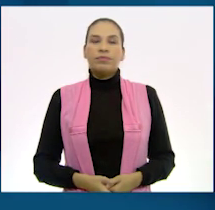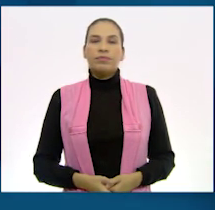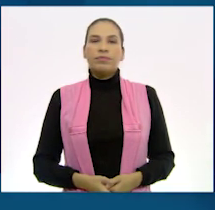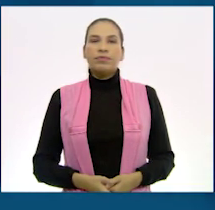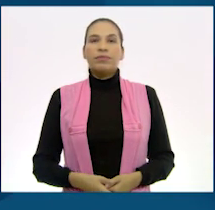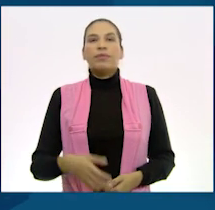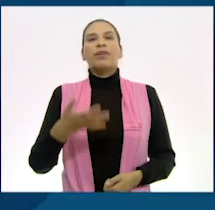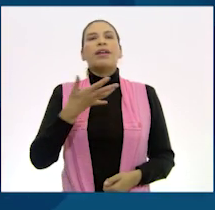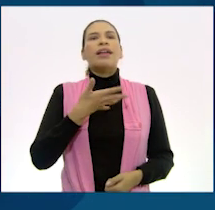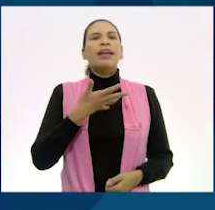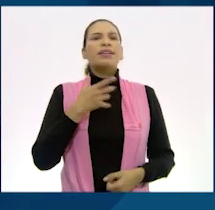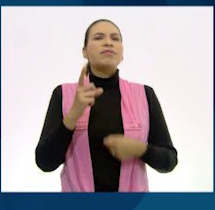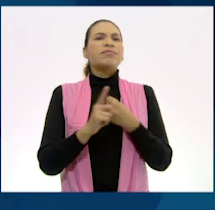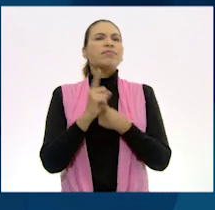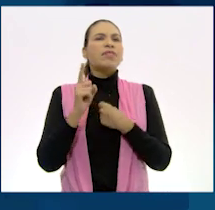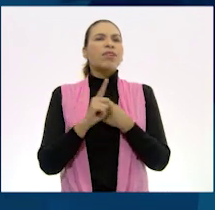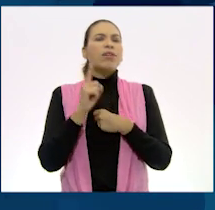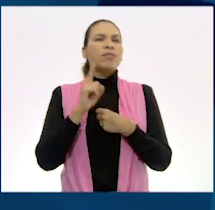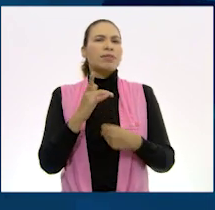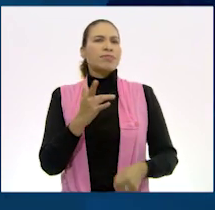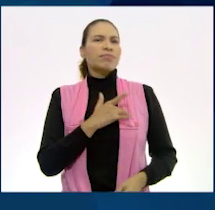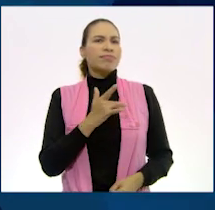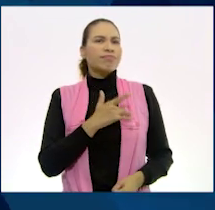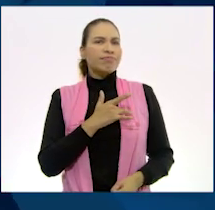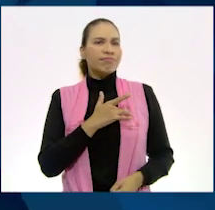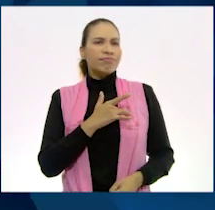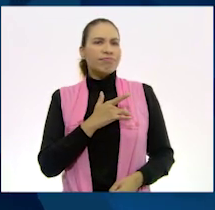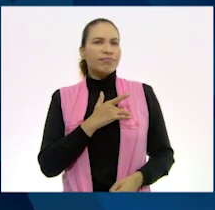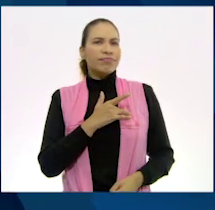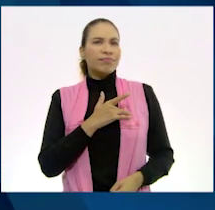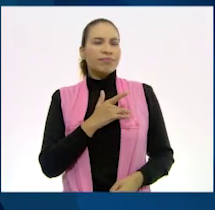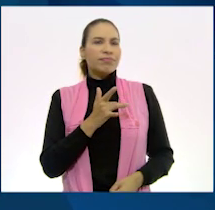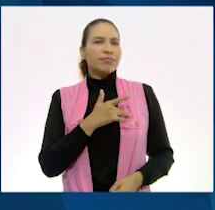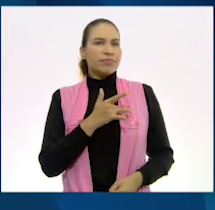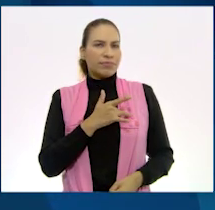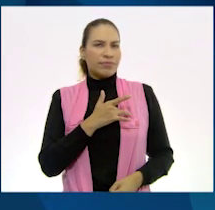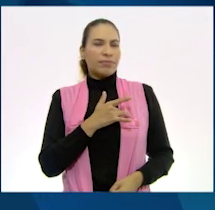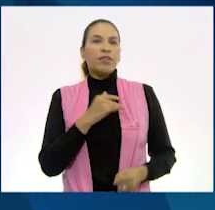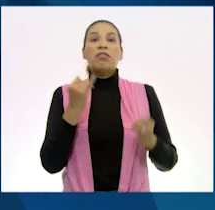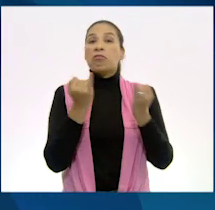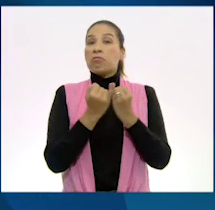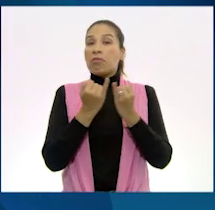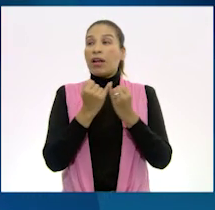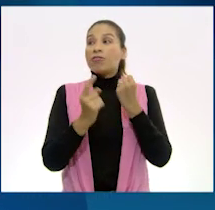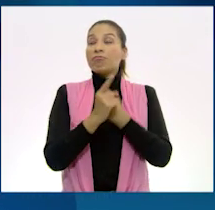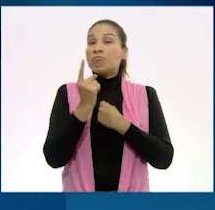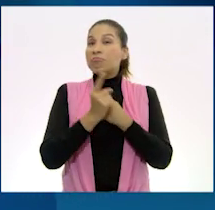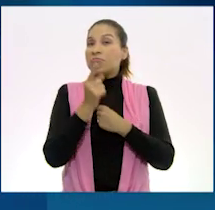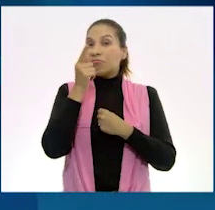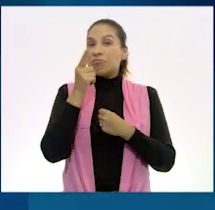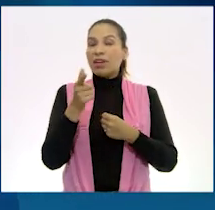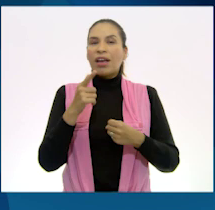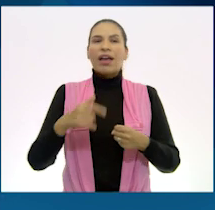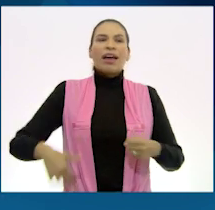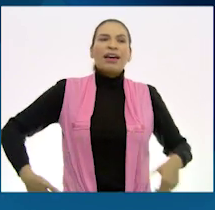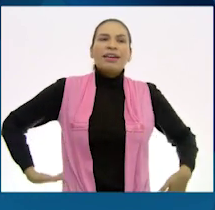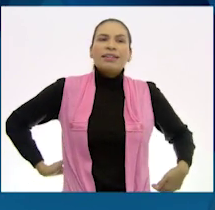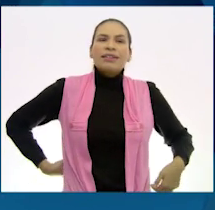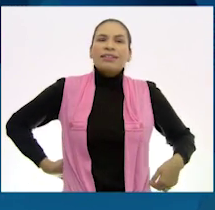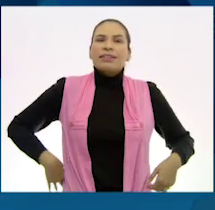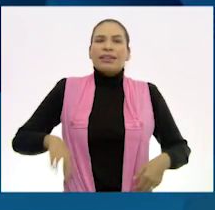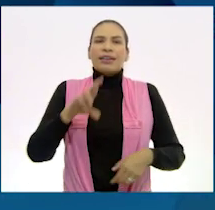vamos a tener problemas en el corazón. También vamos a tener problemas en los